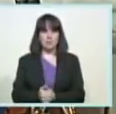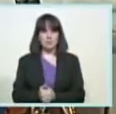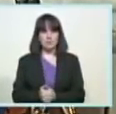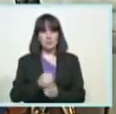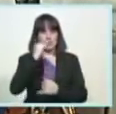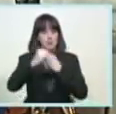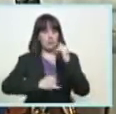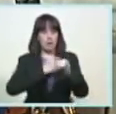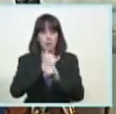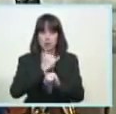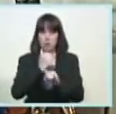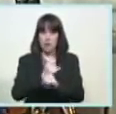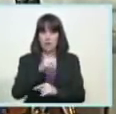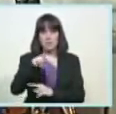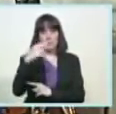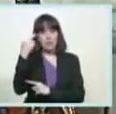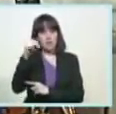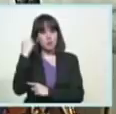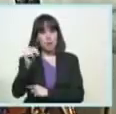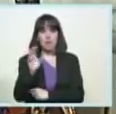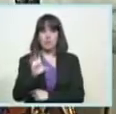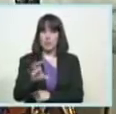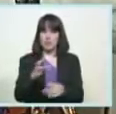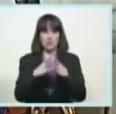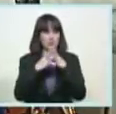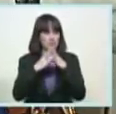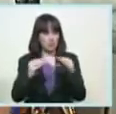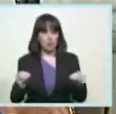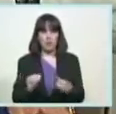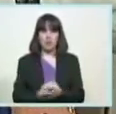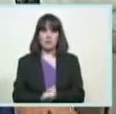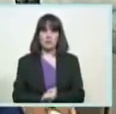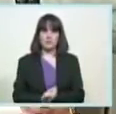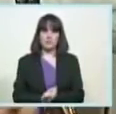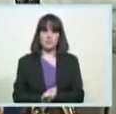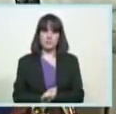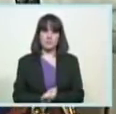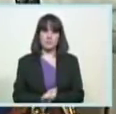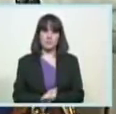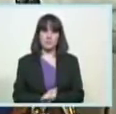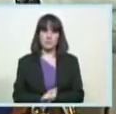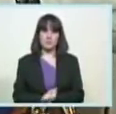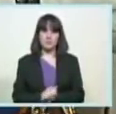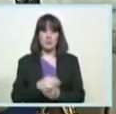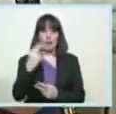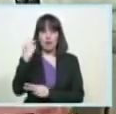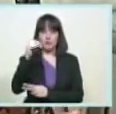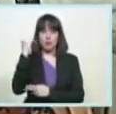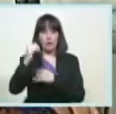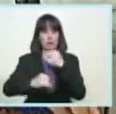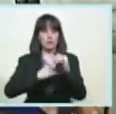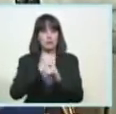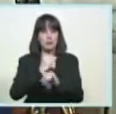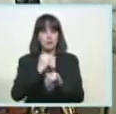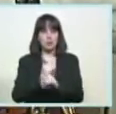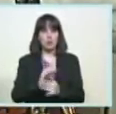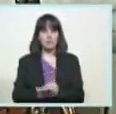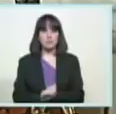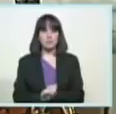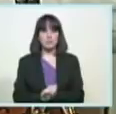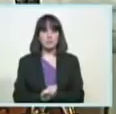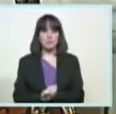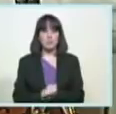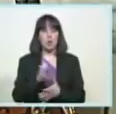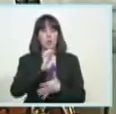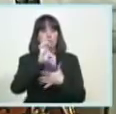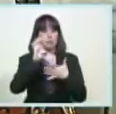internacional y nacional del país toda la actividad económica nacional e internacional así que bueno